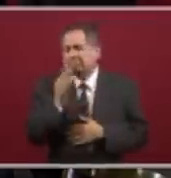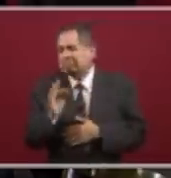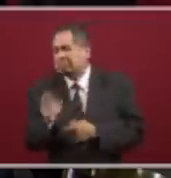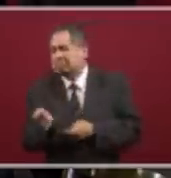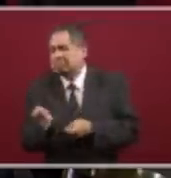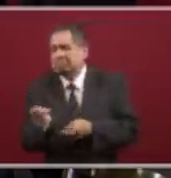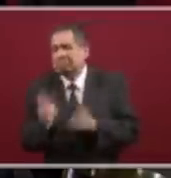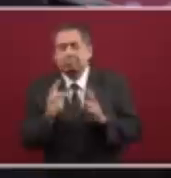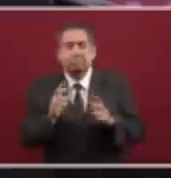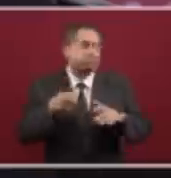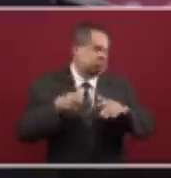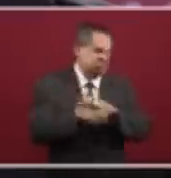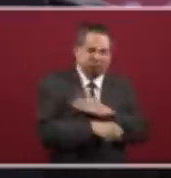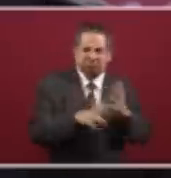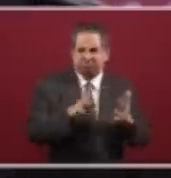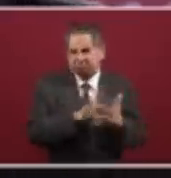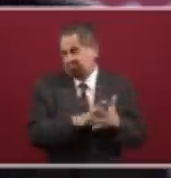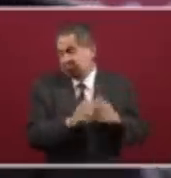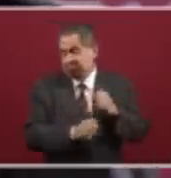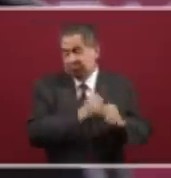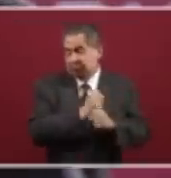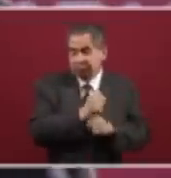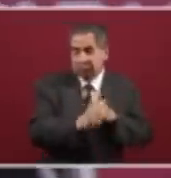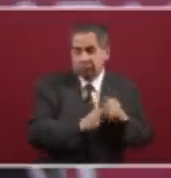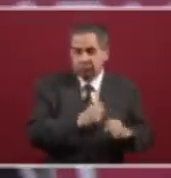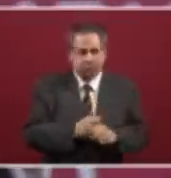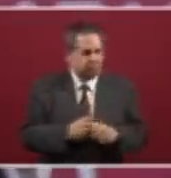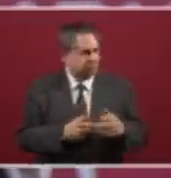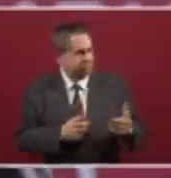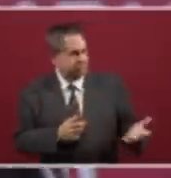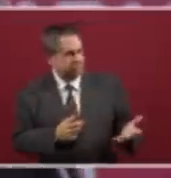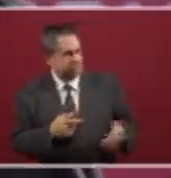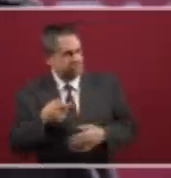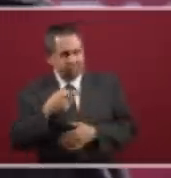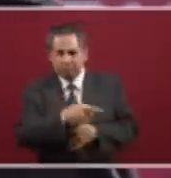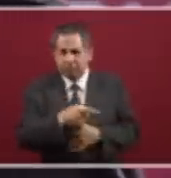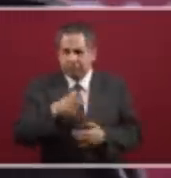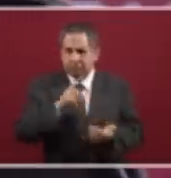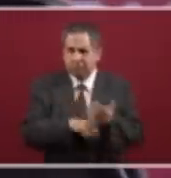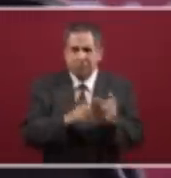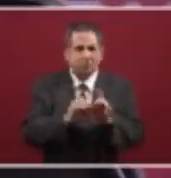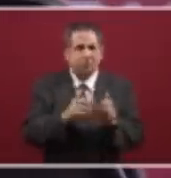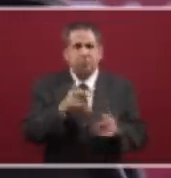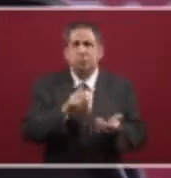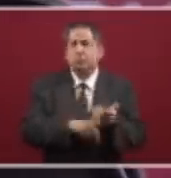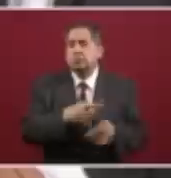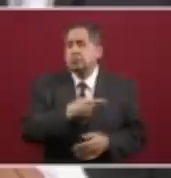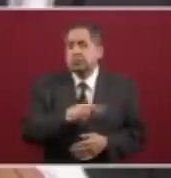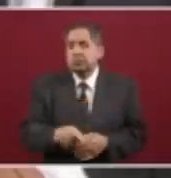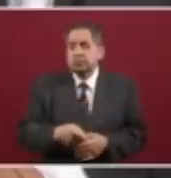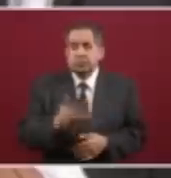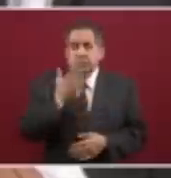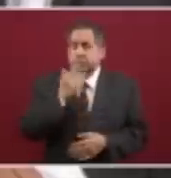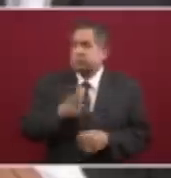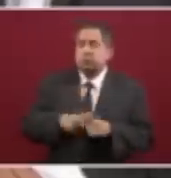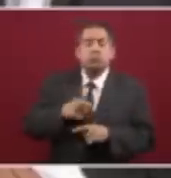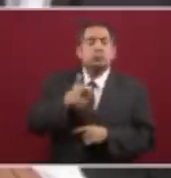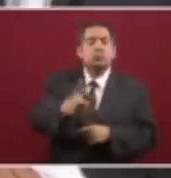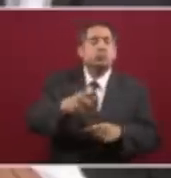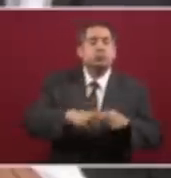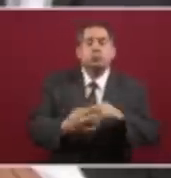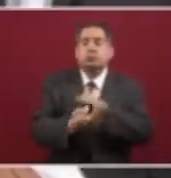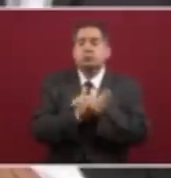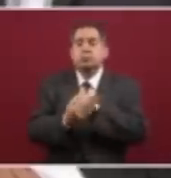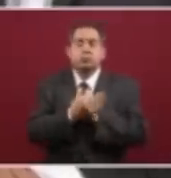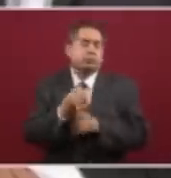pero por su situación sus circunstancias de pobreza no tienen para pagar